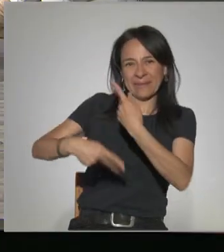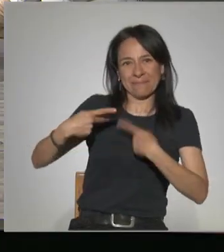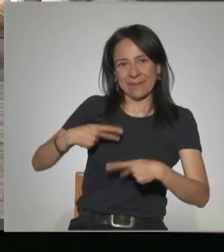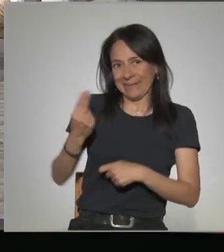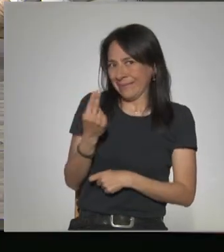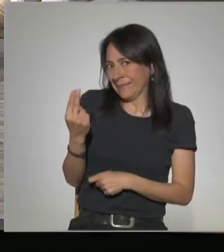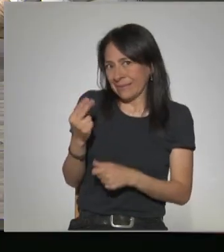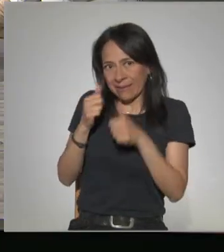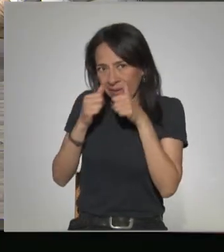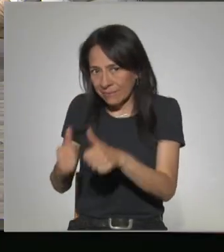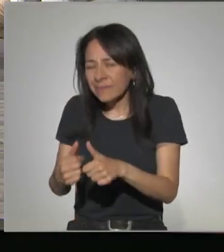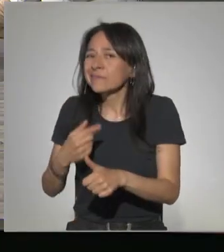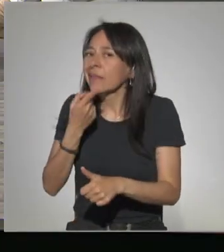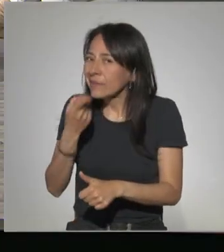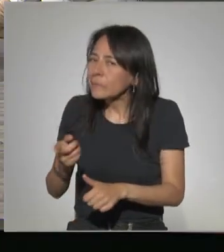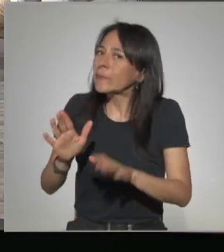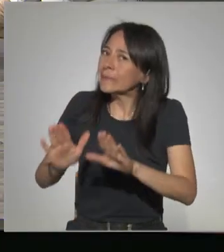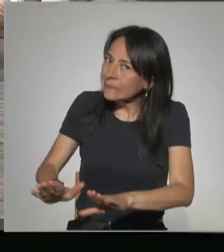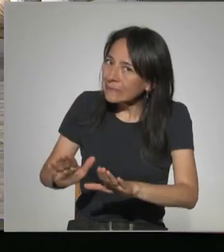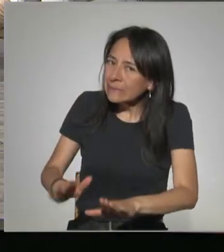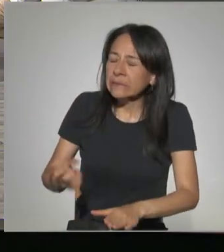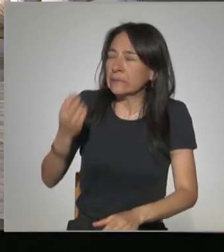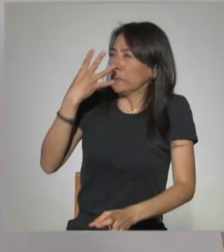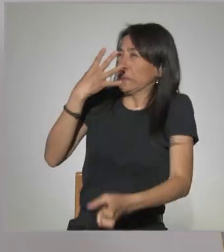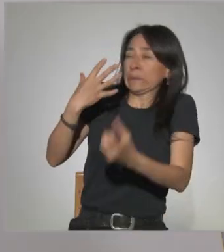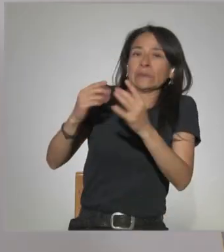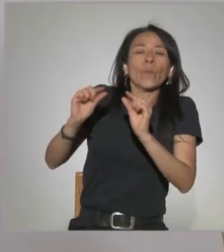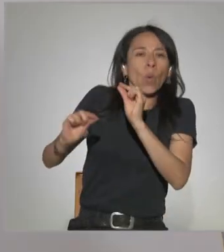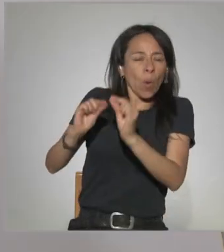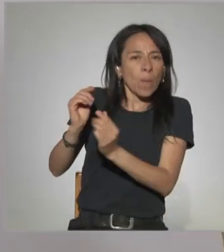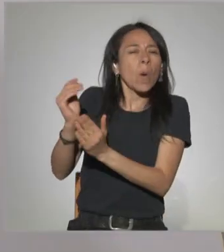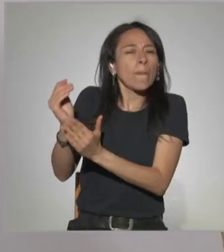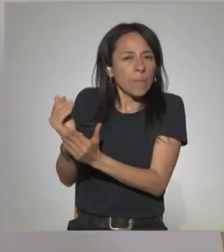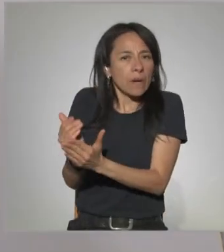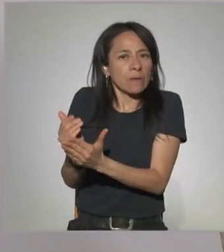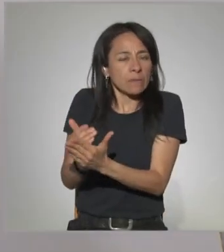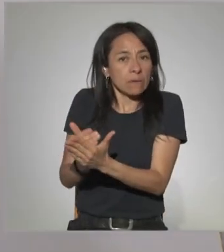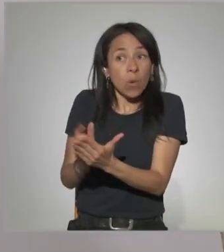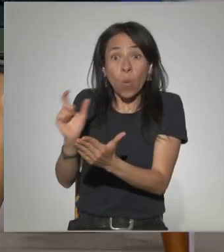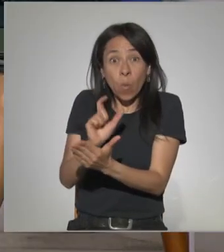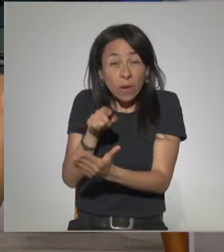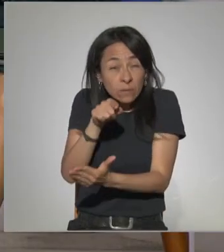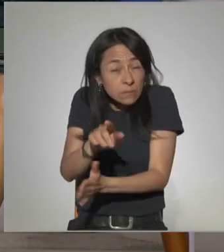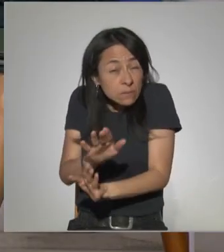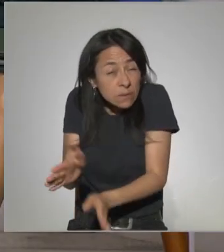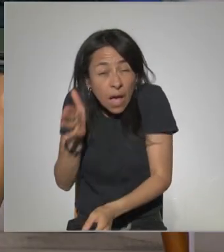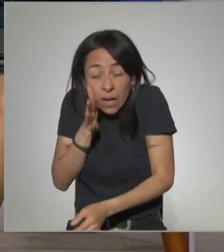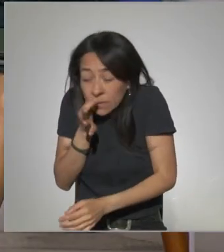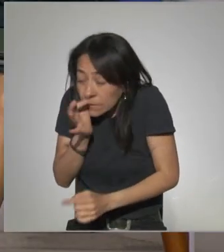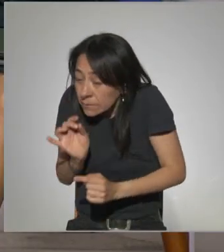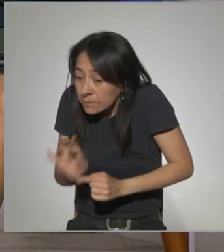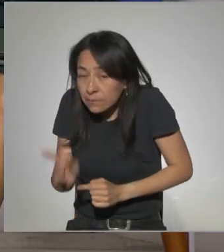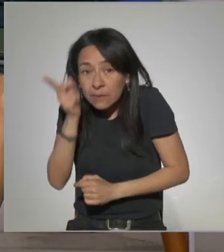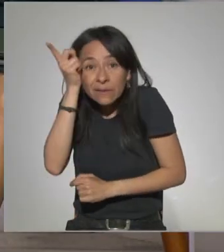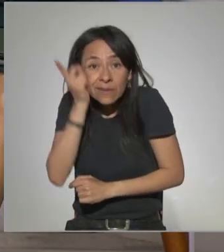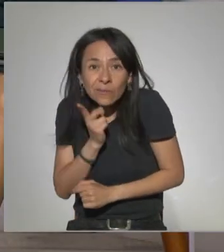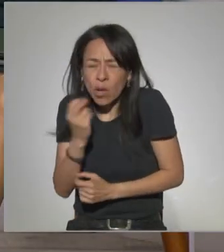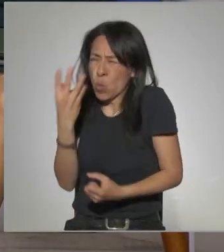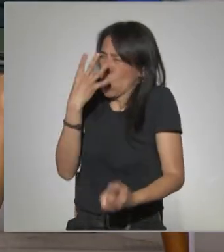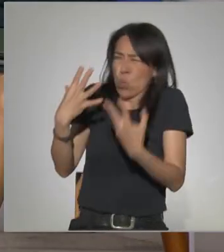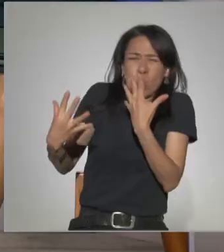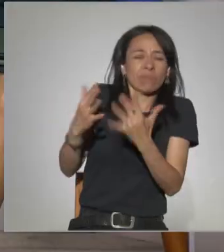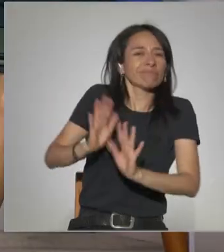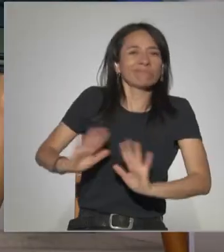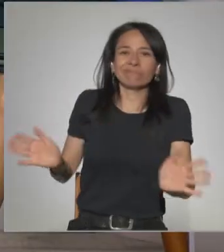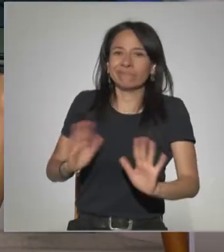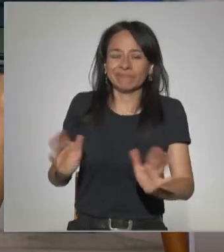ir bajando los estímulos progresivamente hasta que a la hora de dormir ya no hay estímulos, ¿no? Porque la melatonina, al